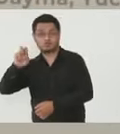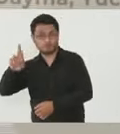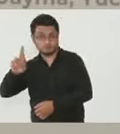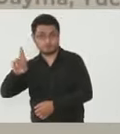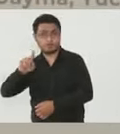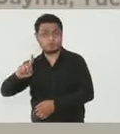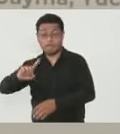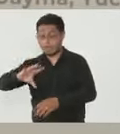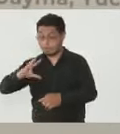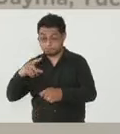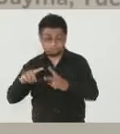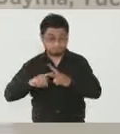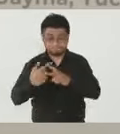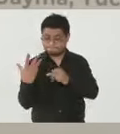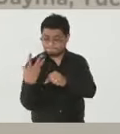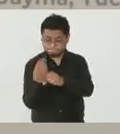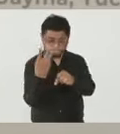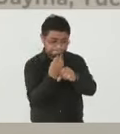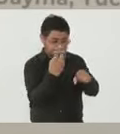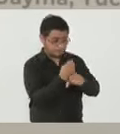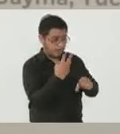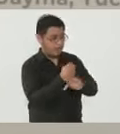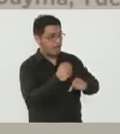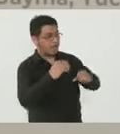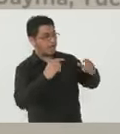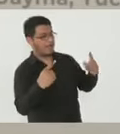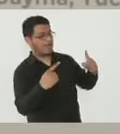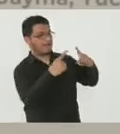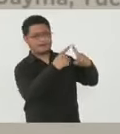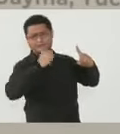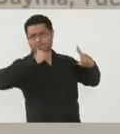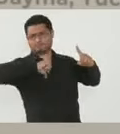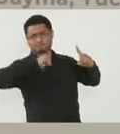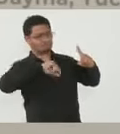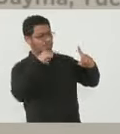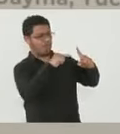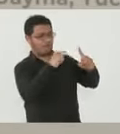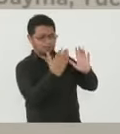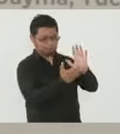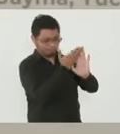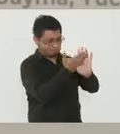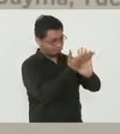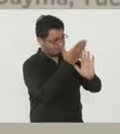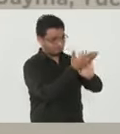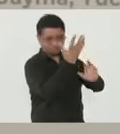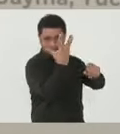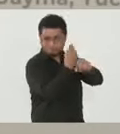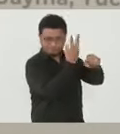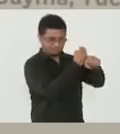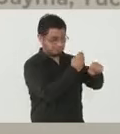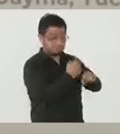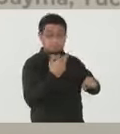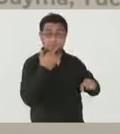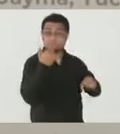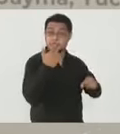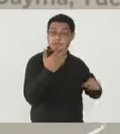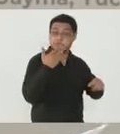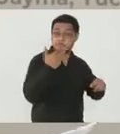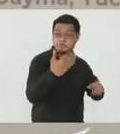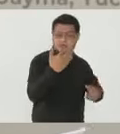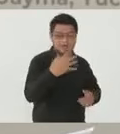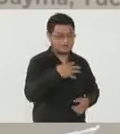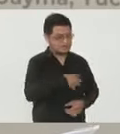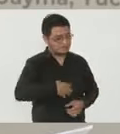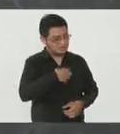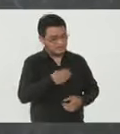la restauración de la iglesia y también de la excentral ferroviaria, y son obras que también van a dejar, la verdad, que muy contenta a toda